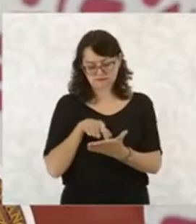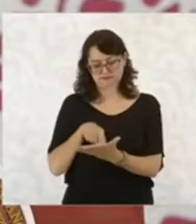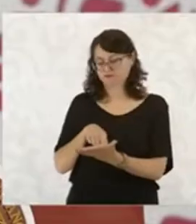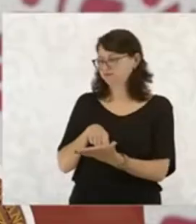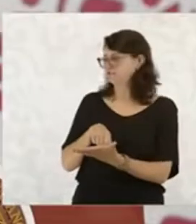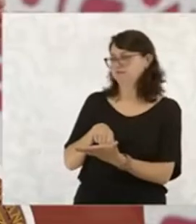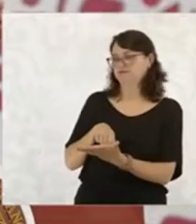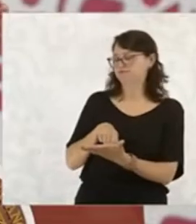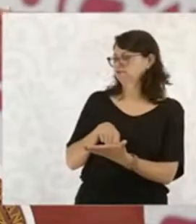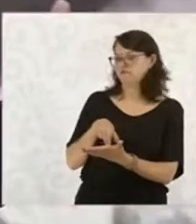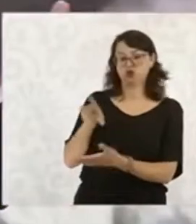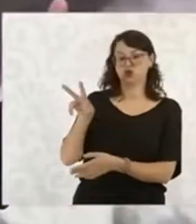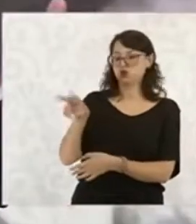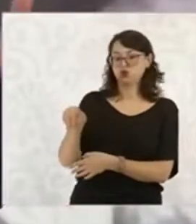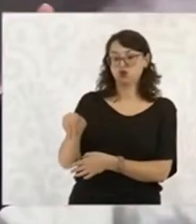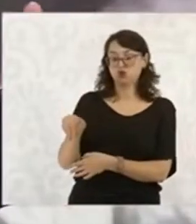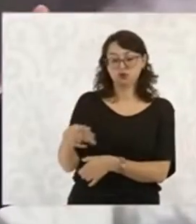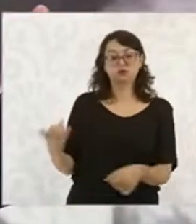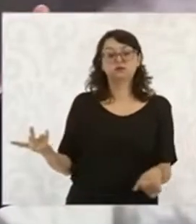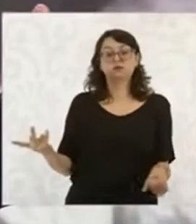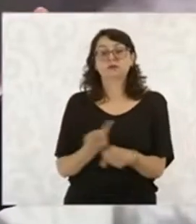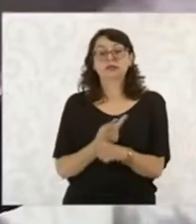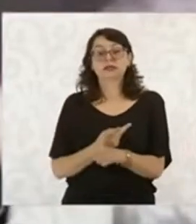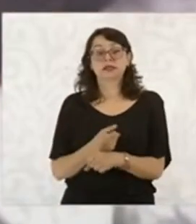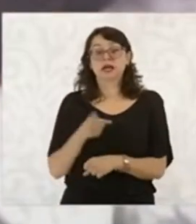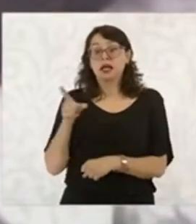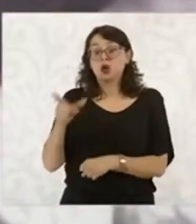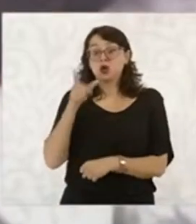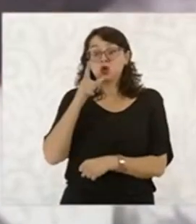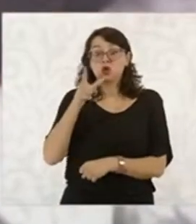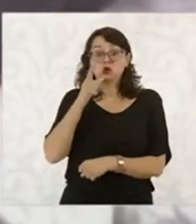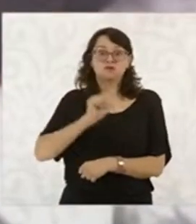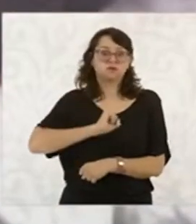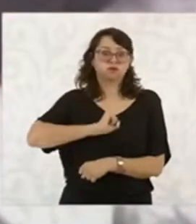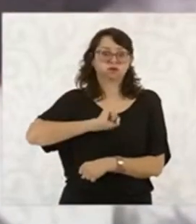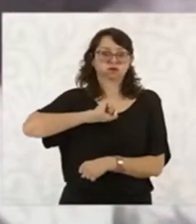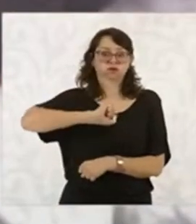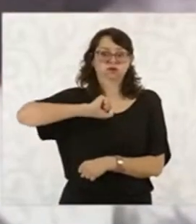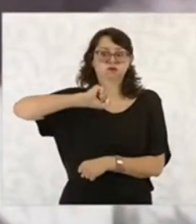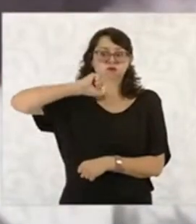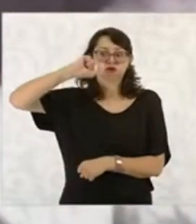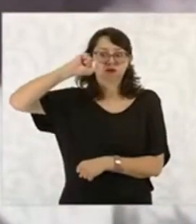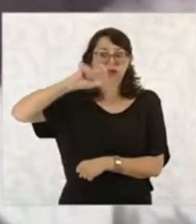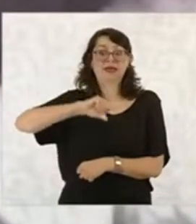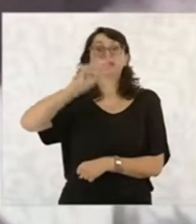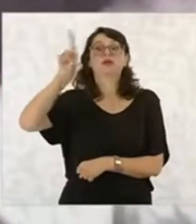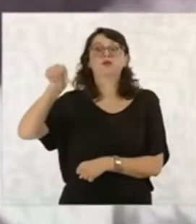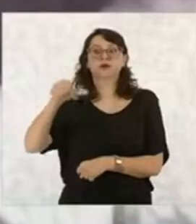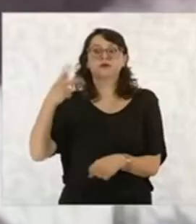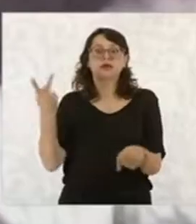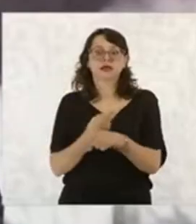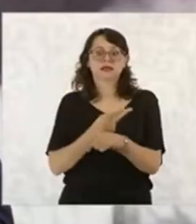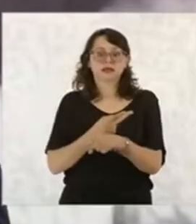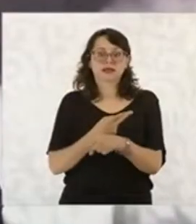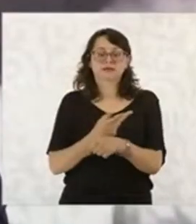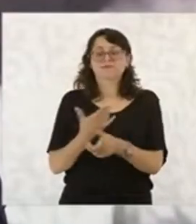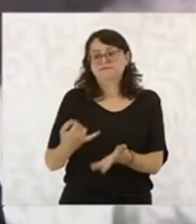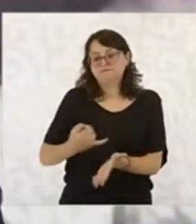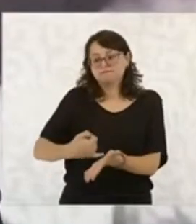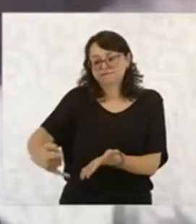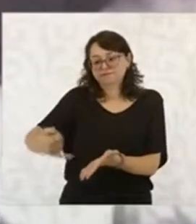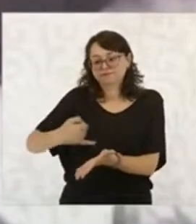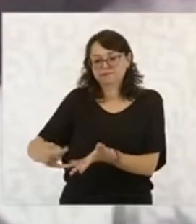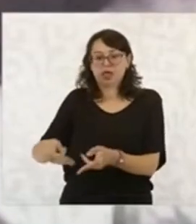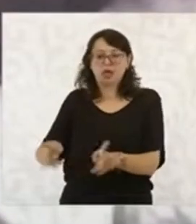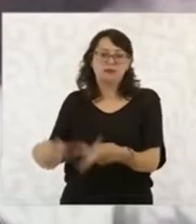que sucede es que eso incrementa significativamente el costo de sus cosechas. La electricidad, al tener que